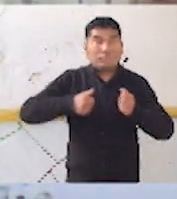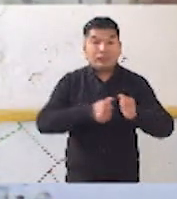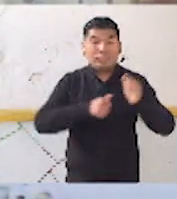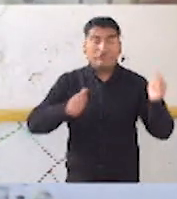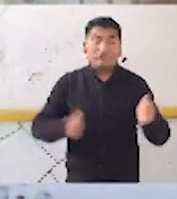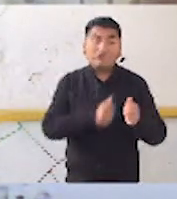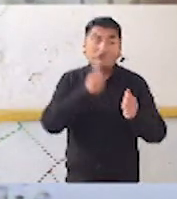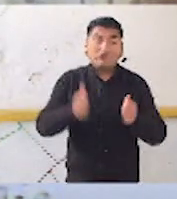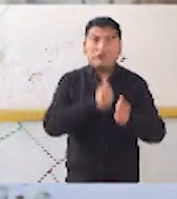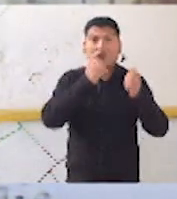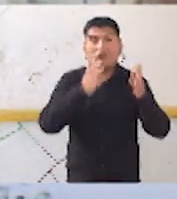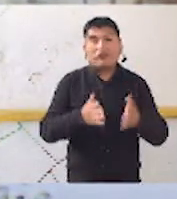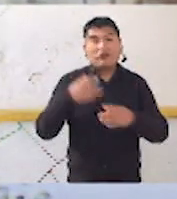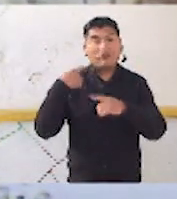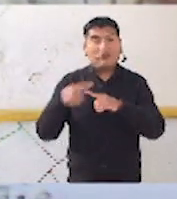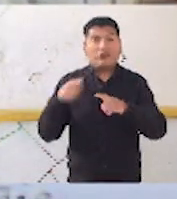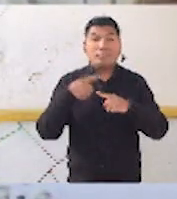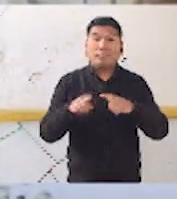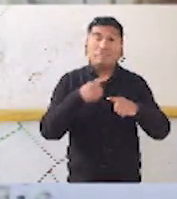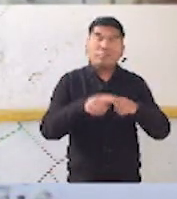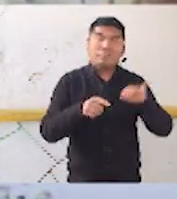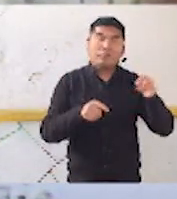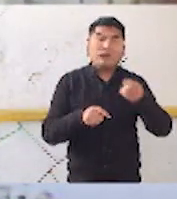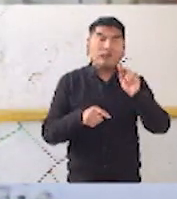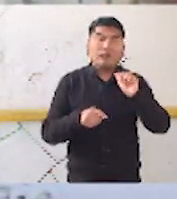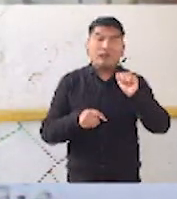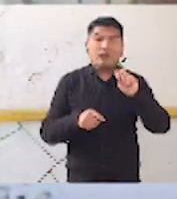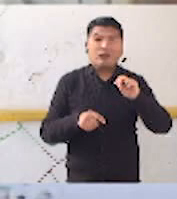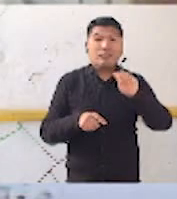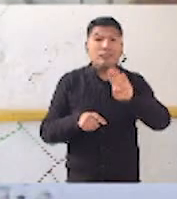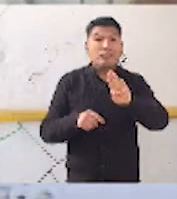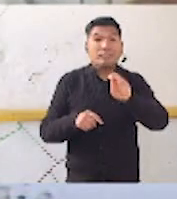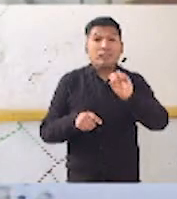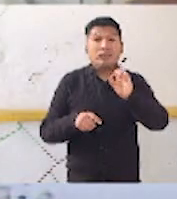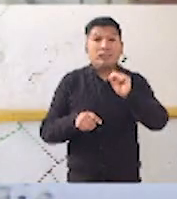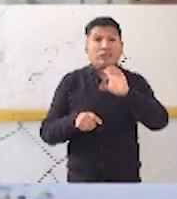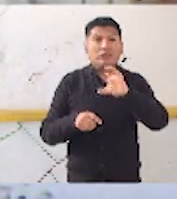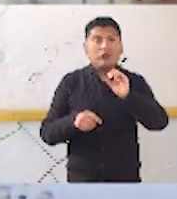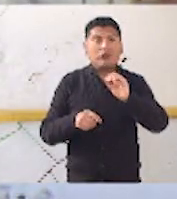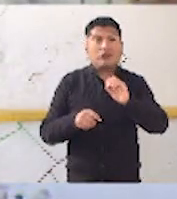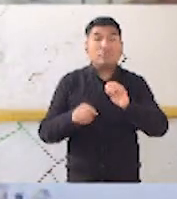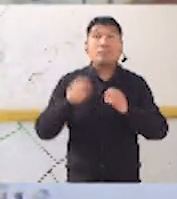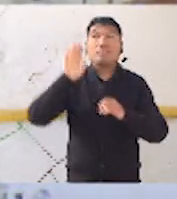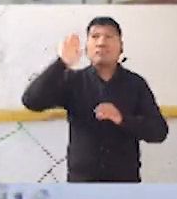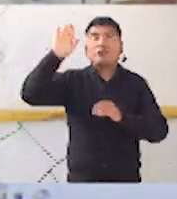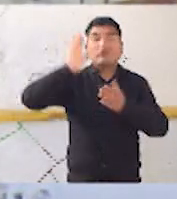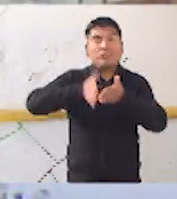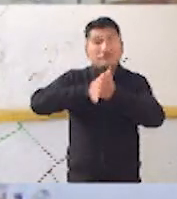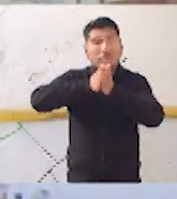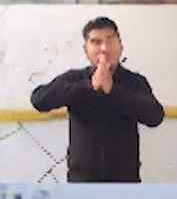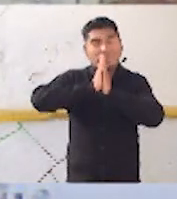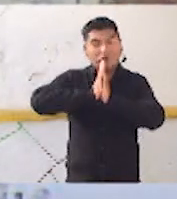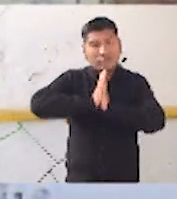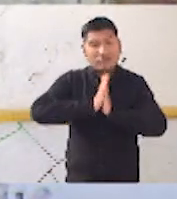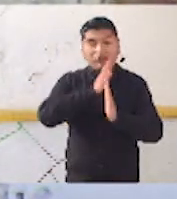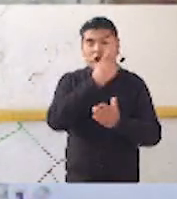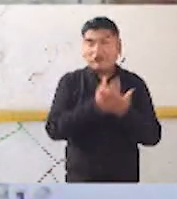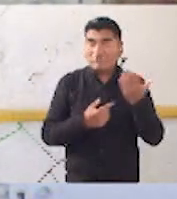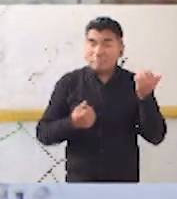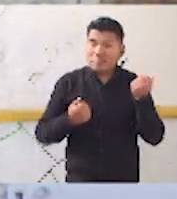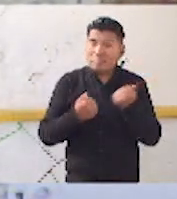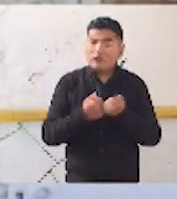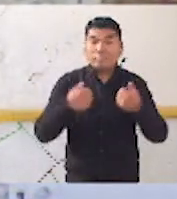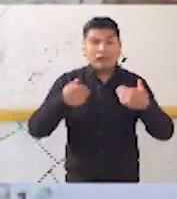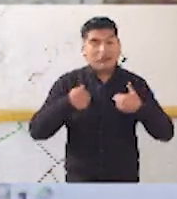apóstoles y los mártires, San Juan Bosco y todos los santos, por cuya intercesión confiamos